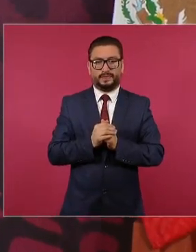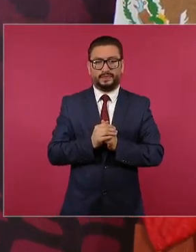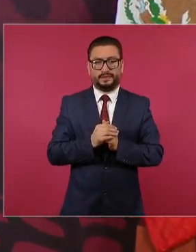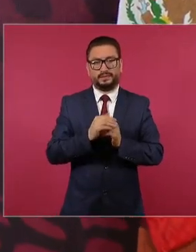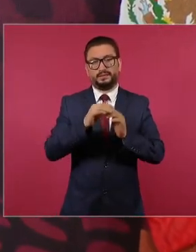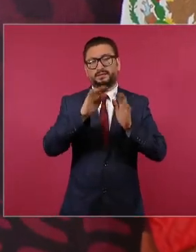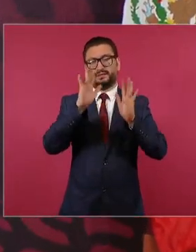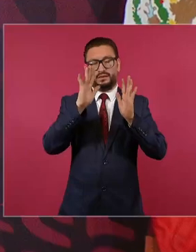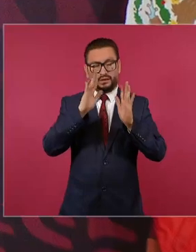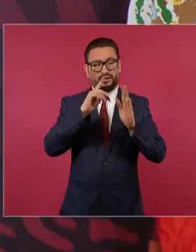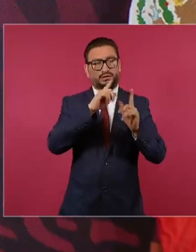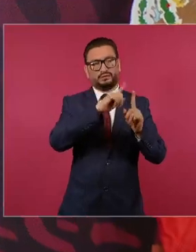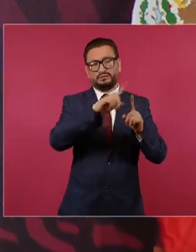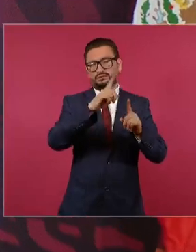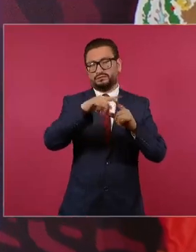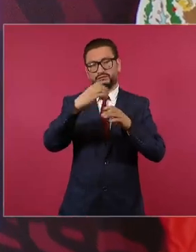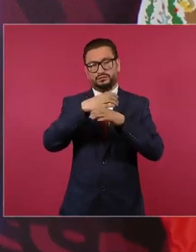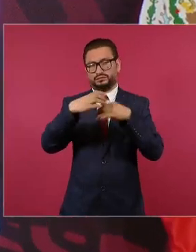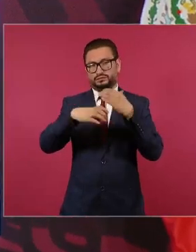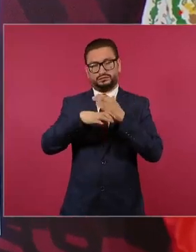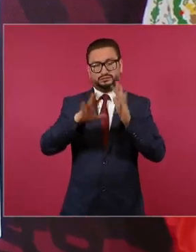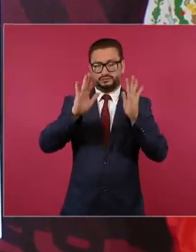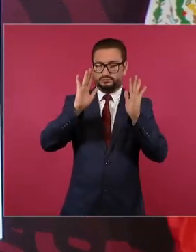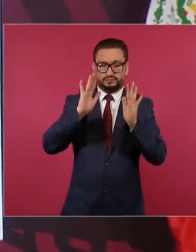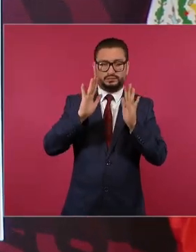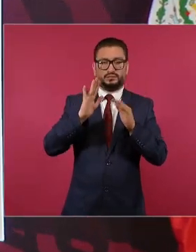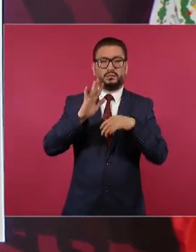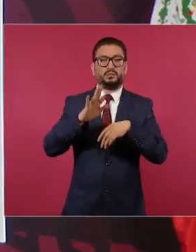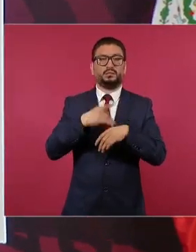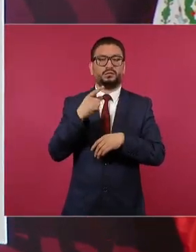Independientemente de otras cosas, porque aquí